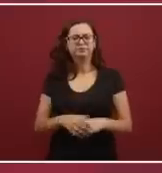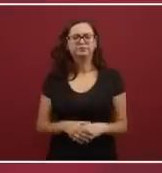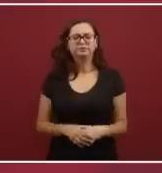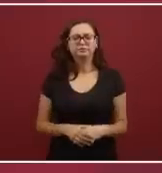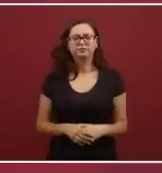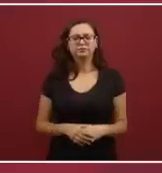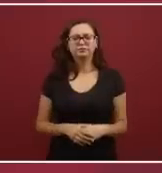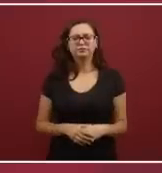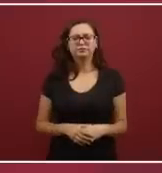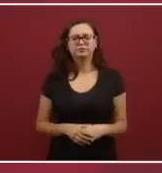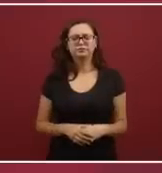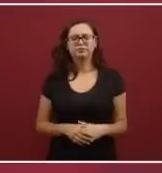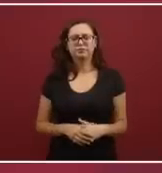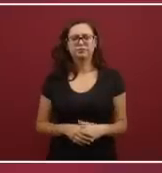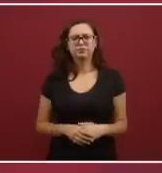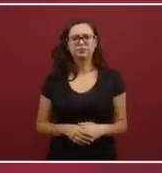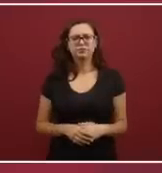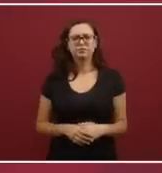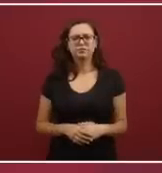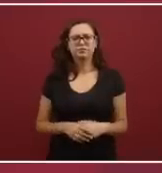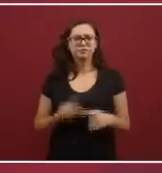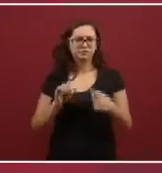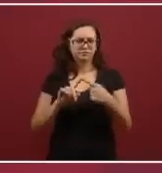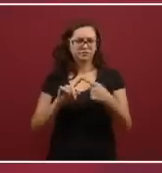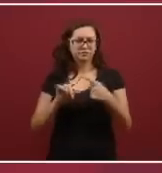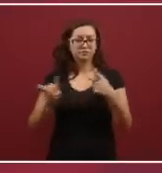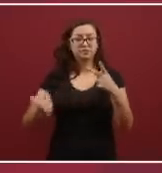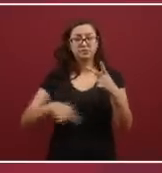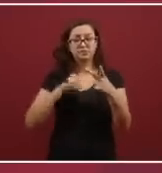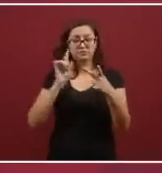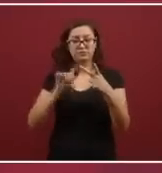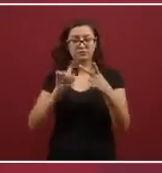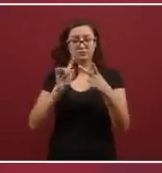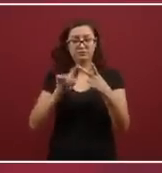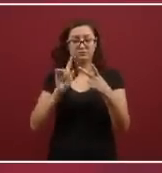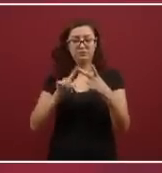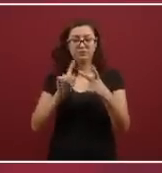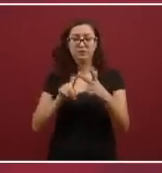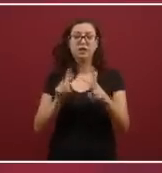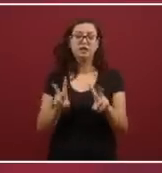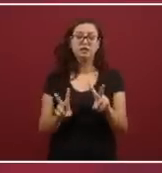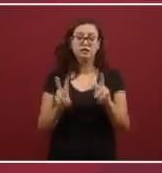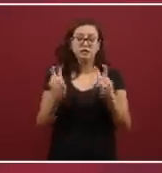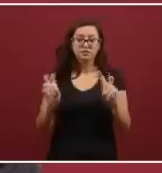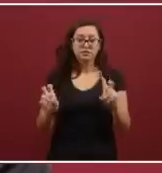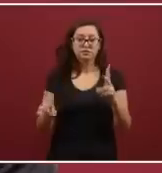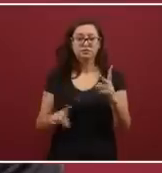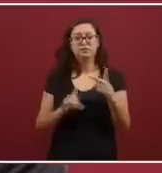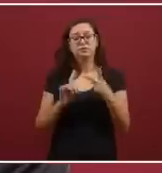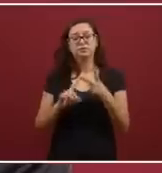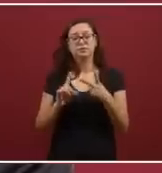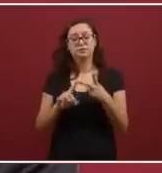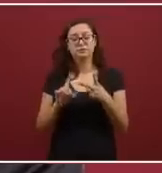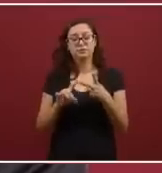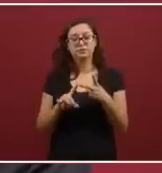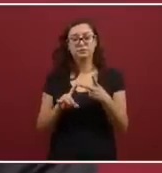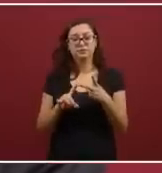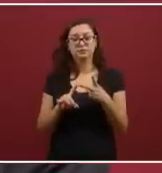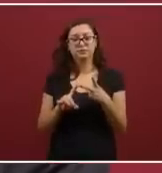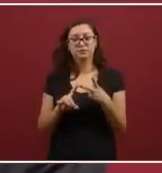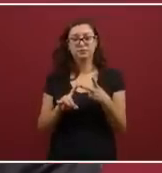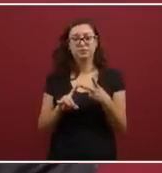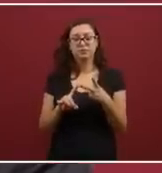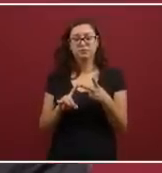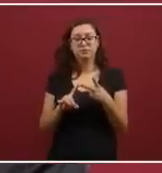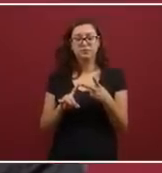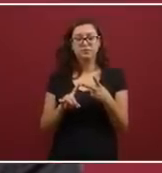en esta conferencia. Lo segundo que vamos a tratar es el plan que